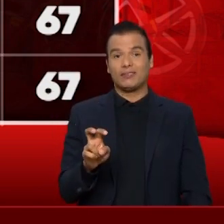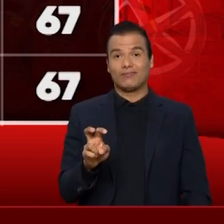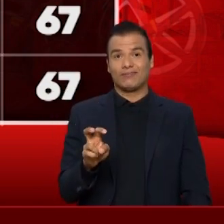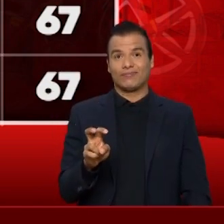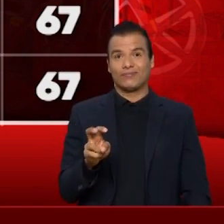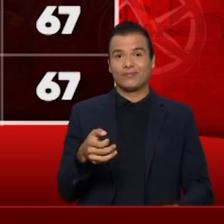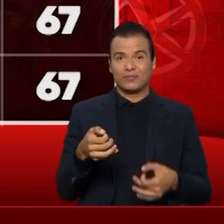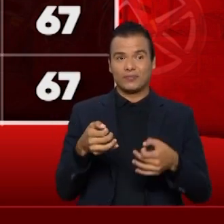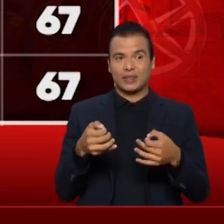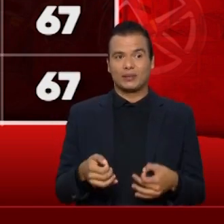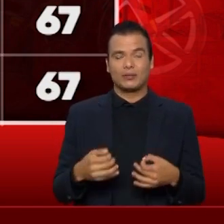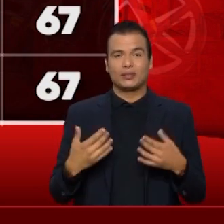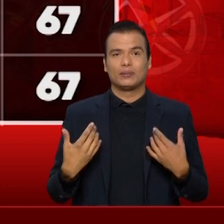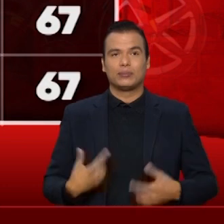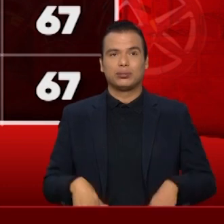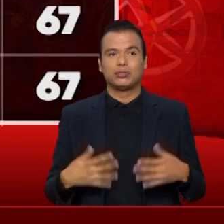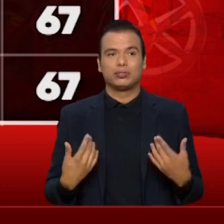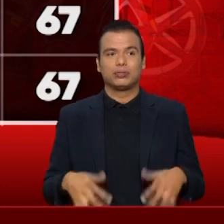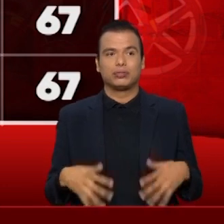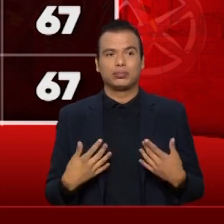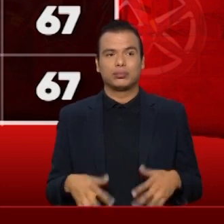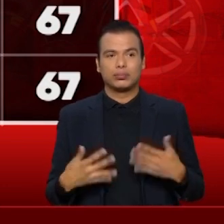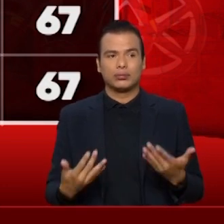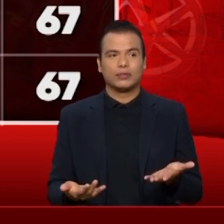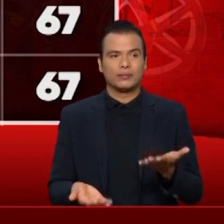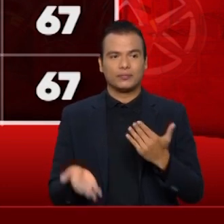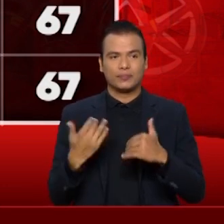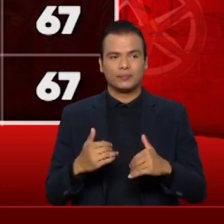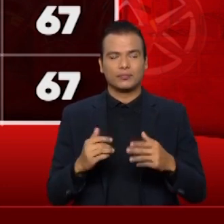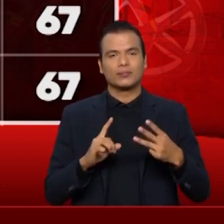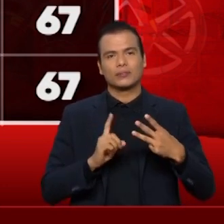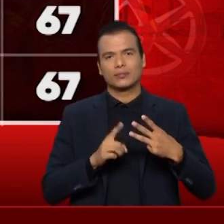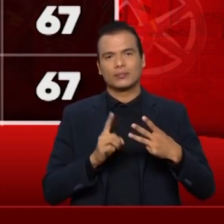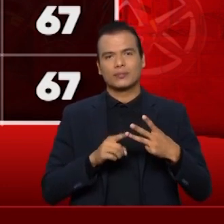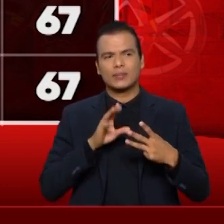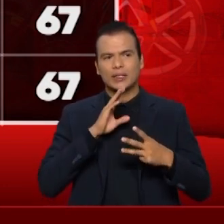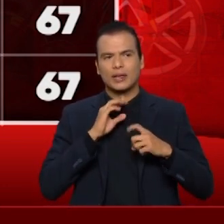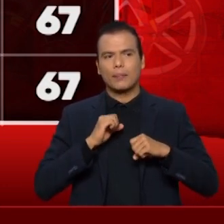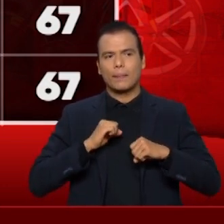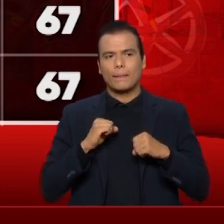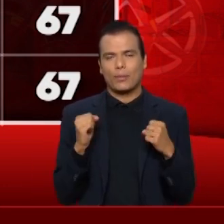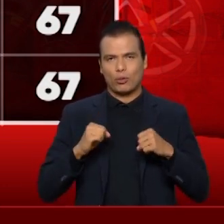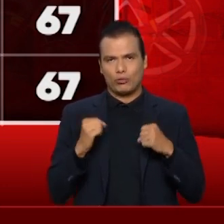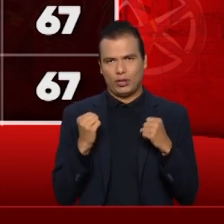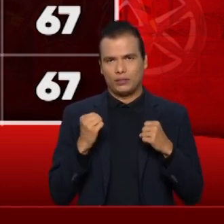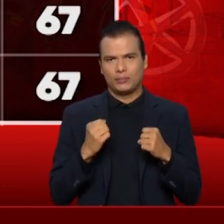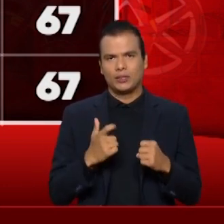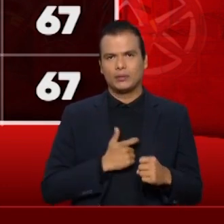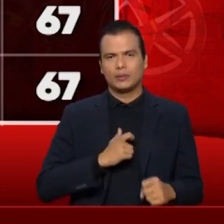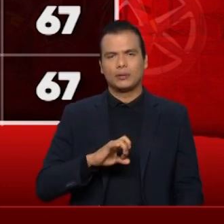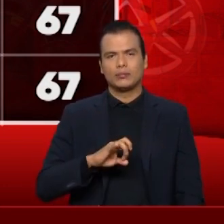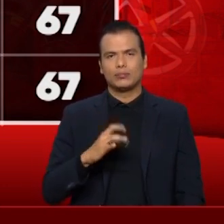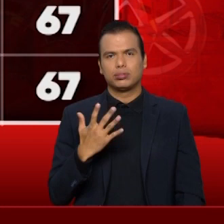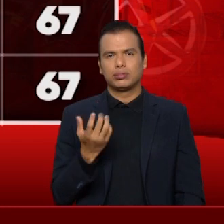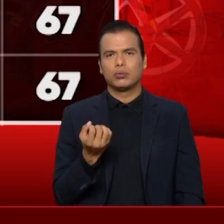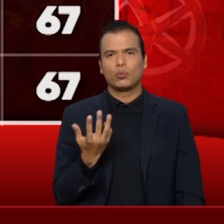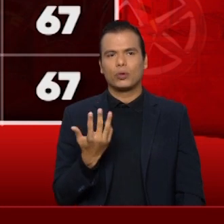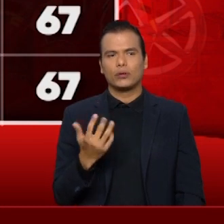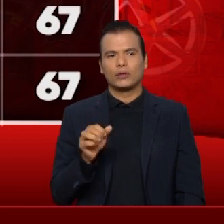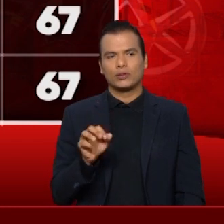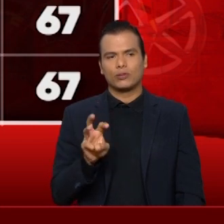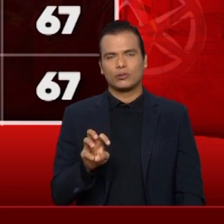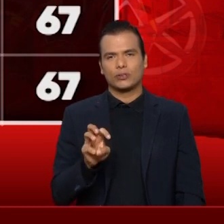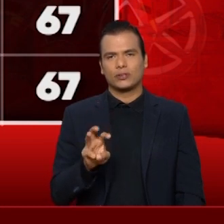153, Antioquia 96. Después aparece en la tercera posición, en esta tabla de medallerías, Bogotá. En la